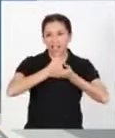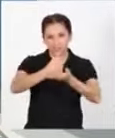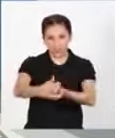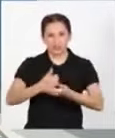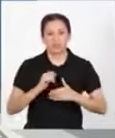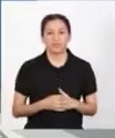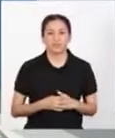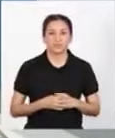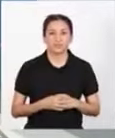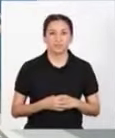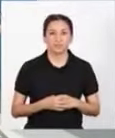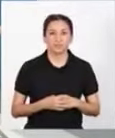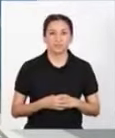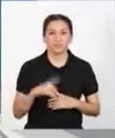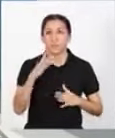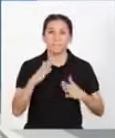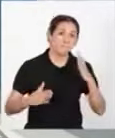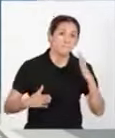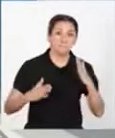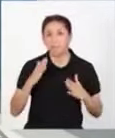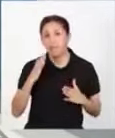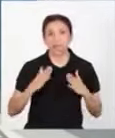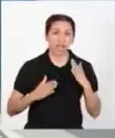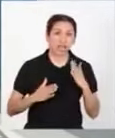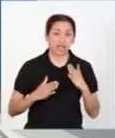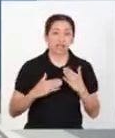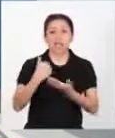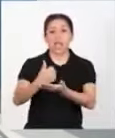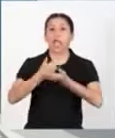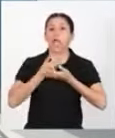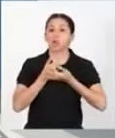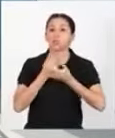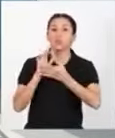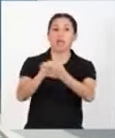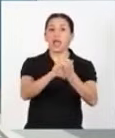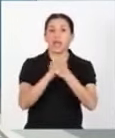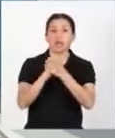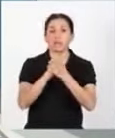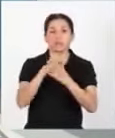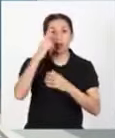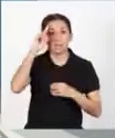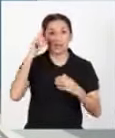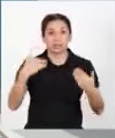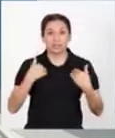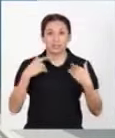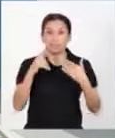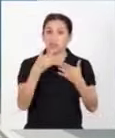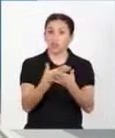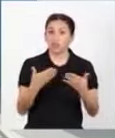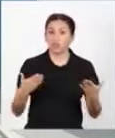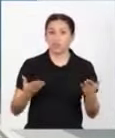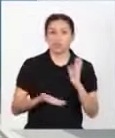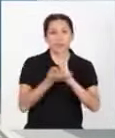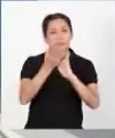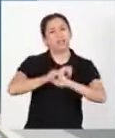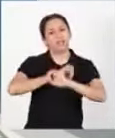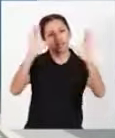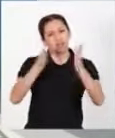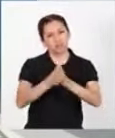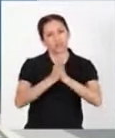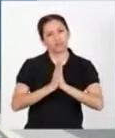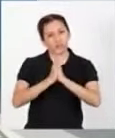entre todas y todos! ¡Maca! ¡Ayuda a nuestros amigos para que tengan las